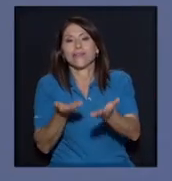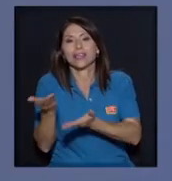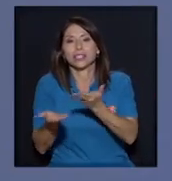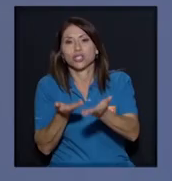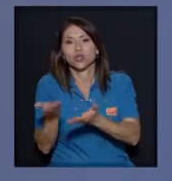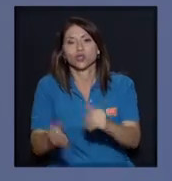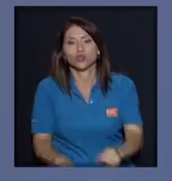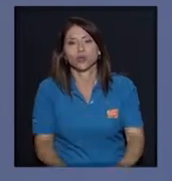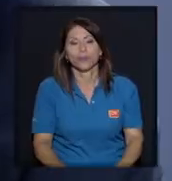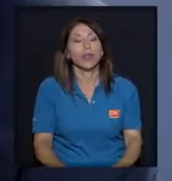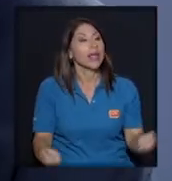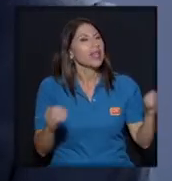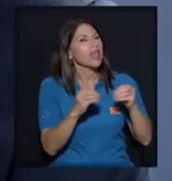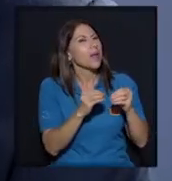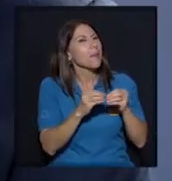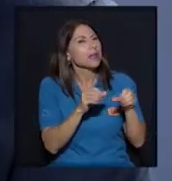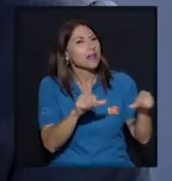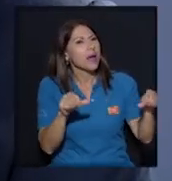sí, el sistema?